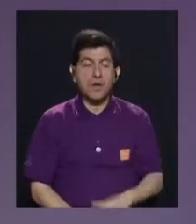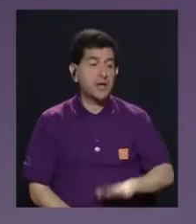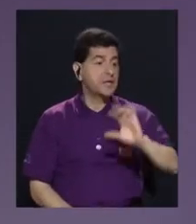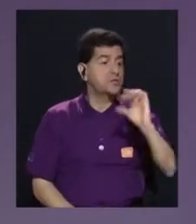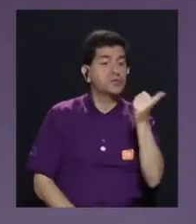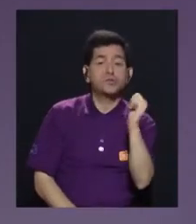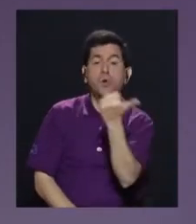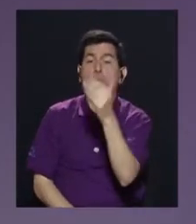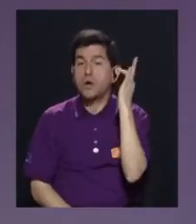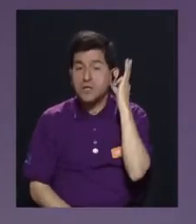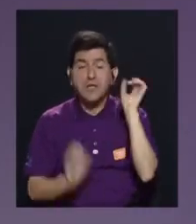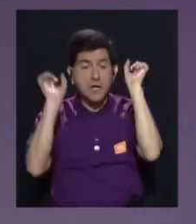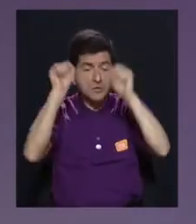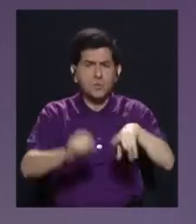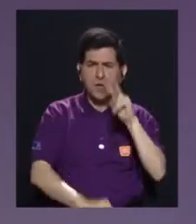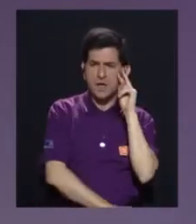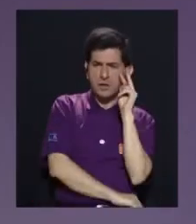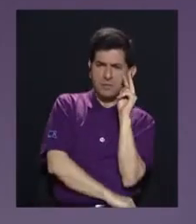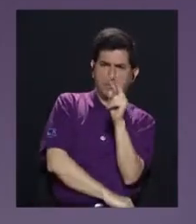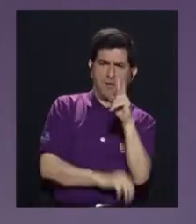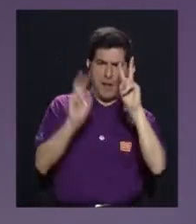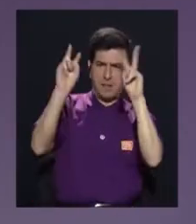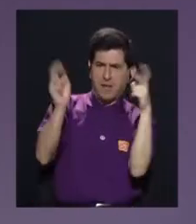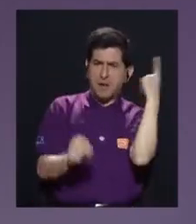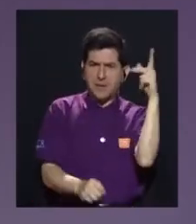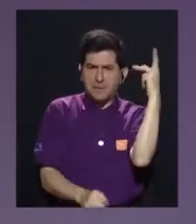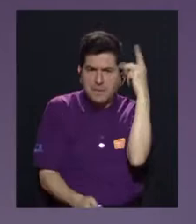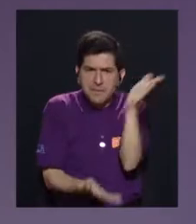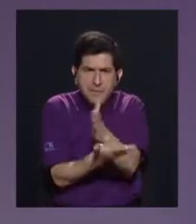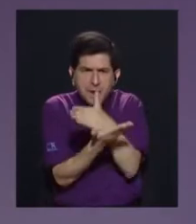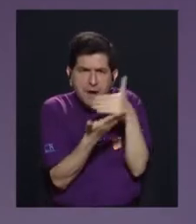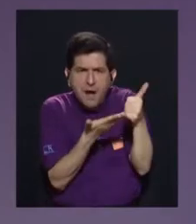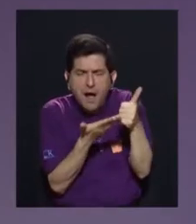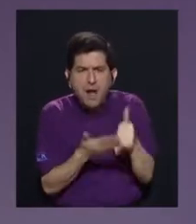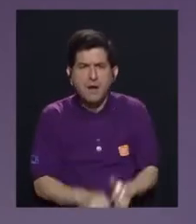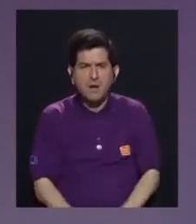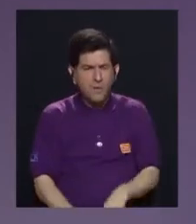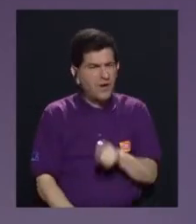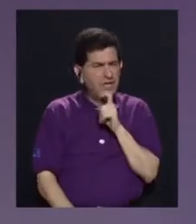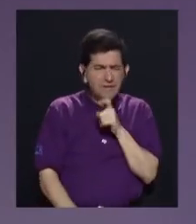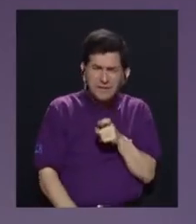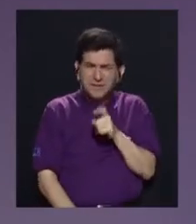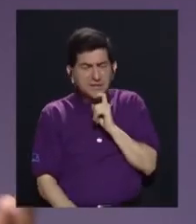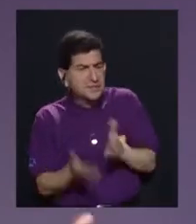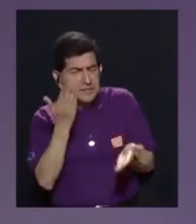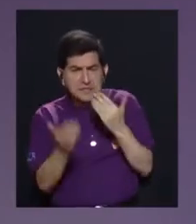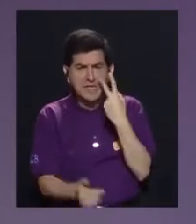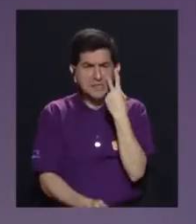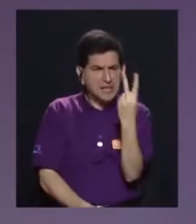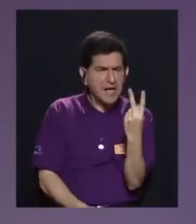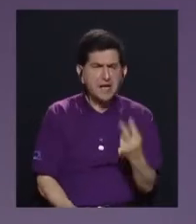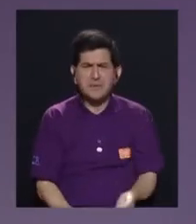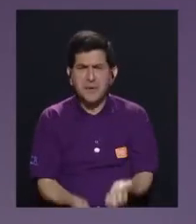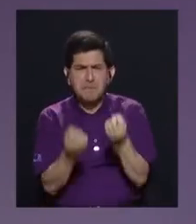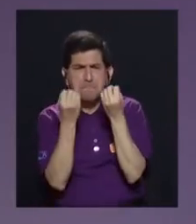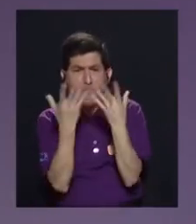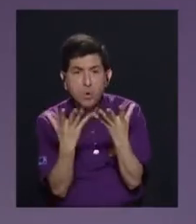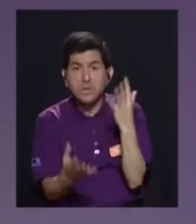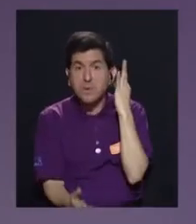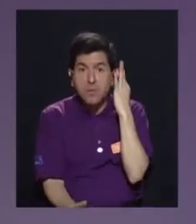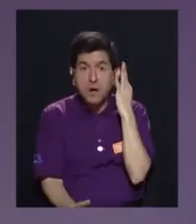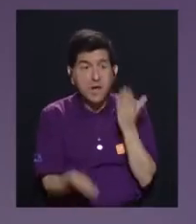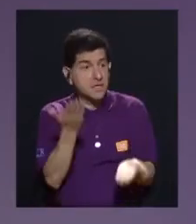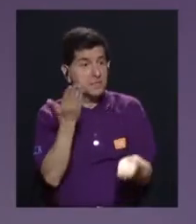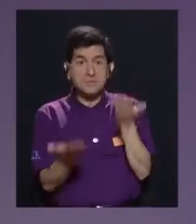propias mujeres que pueden mirar el tema político como algo muchísimo más dificultoso cuando miran una gran cantidad de mujeres me